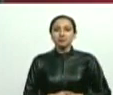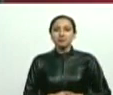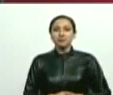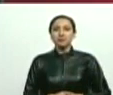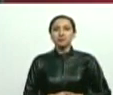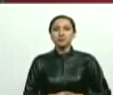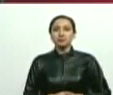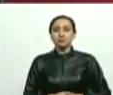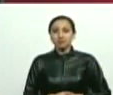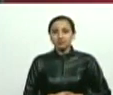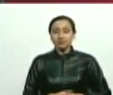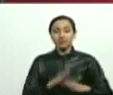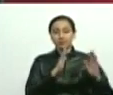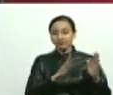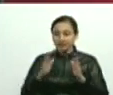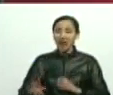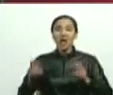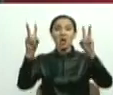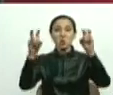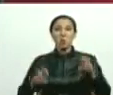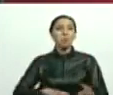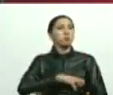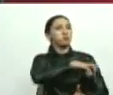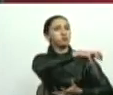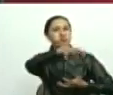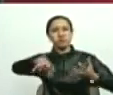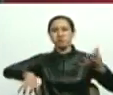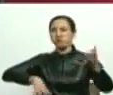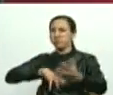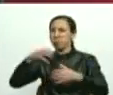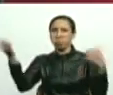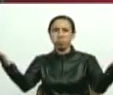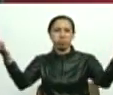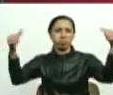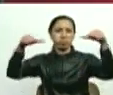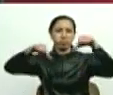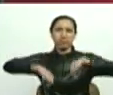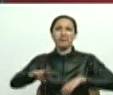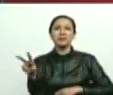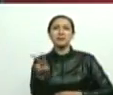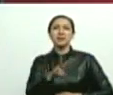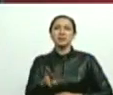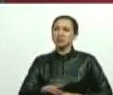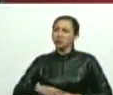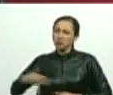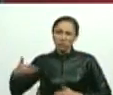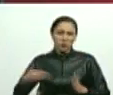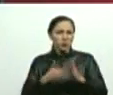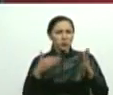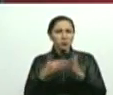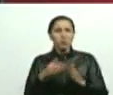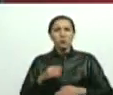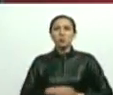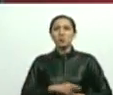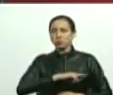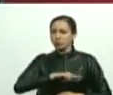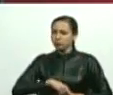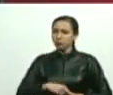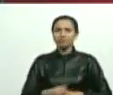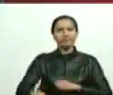Vendría una nueva etapa de desestabilización, de violencia, que ya vamos superando